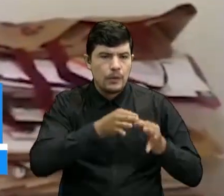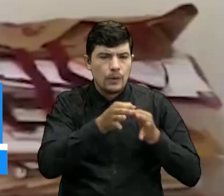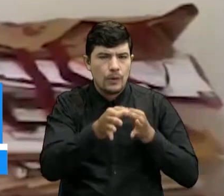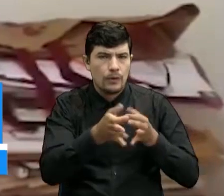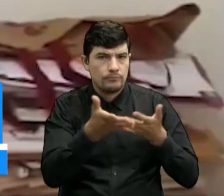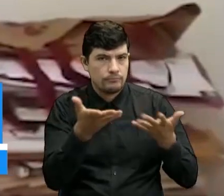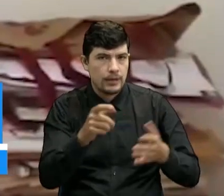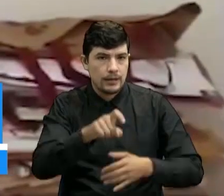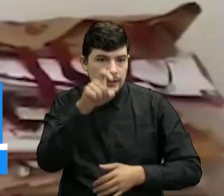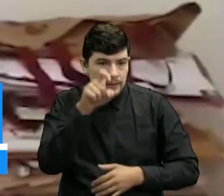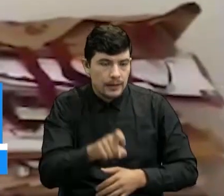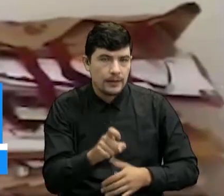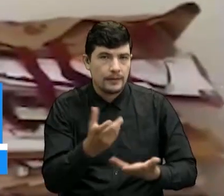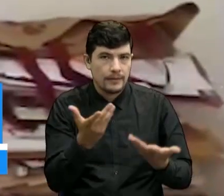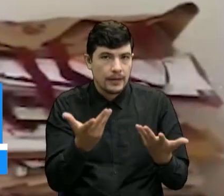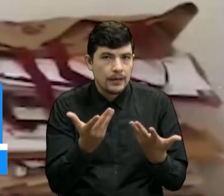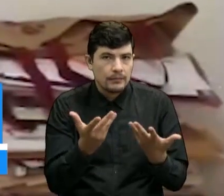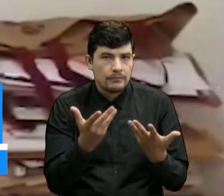desarrollar